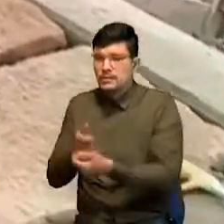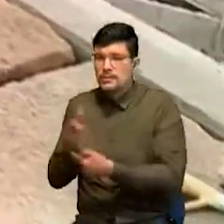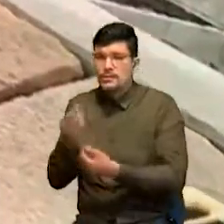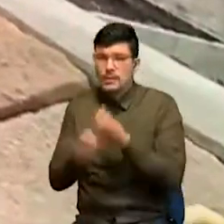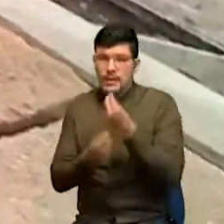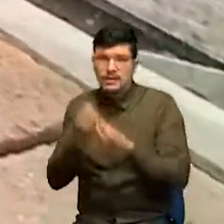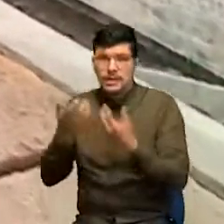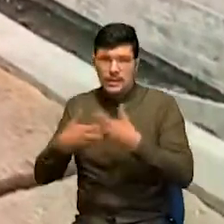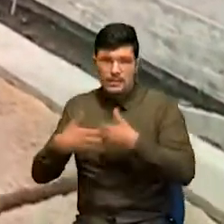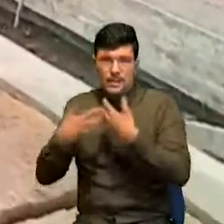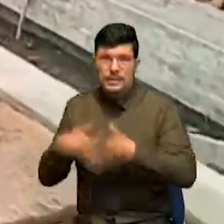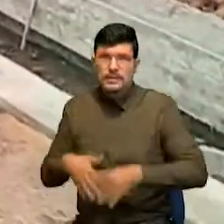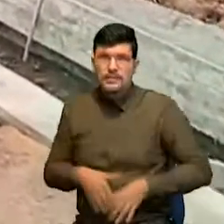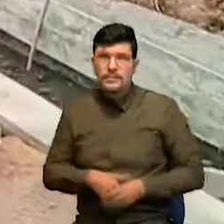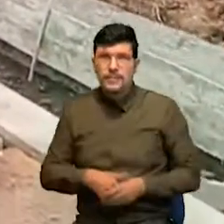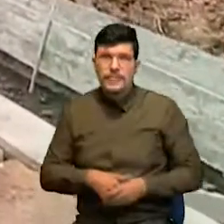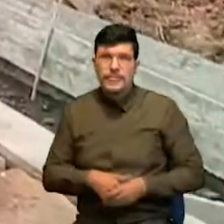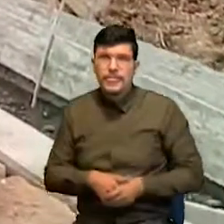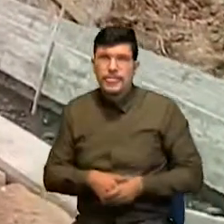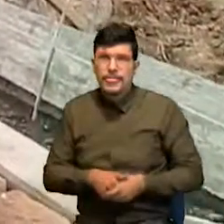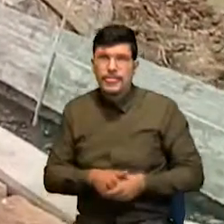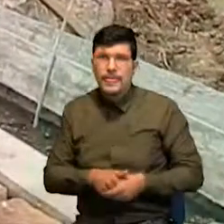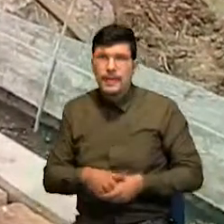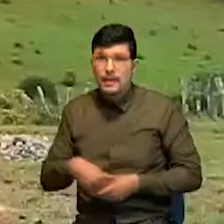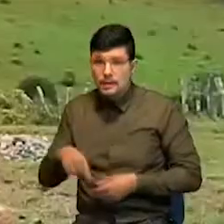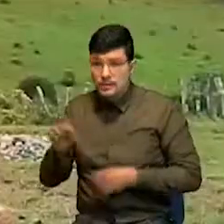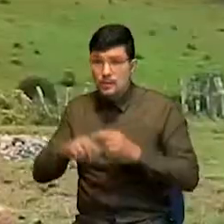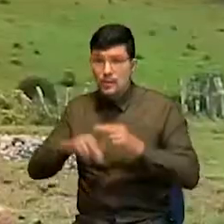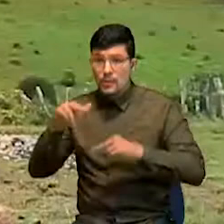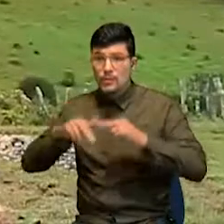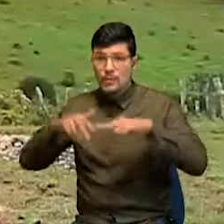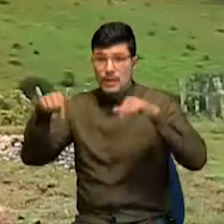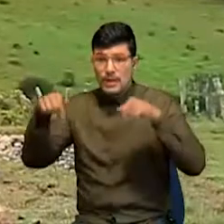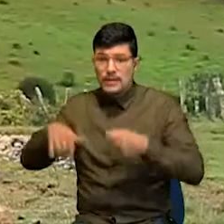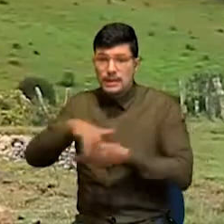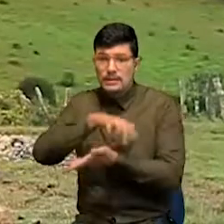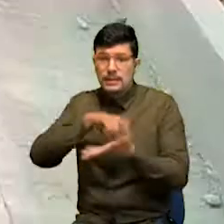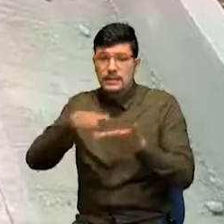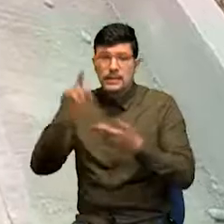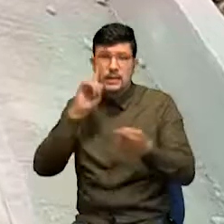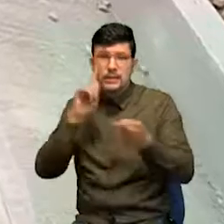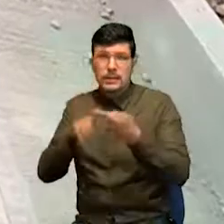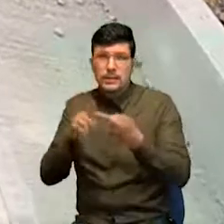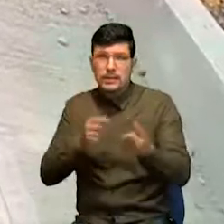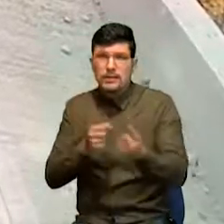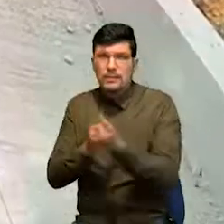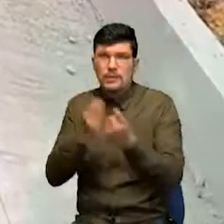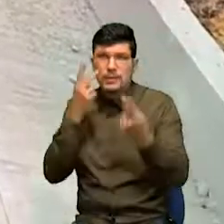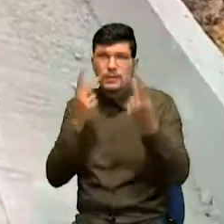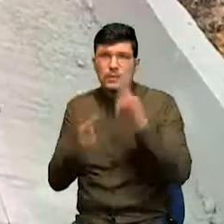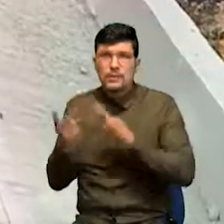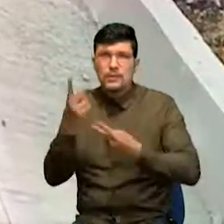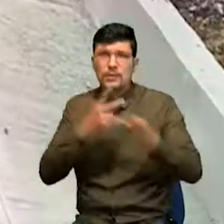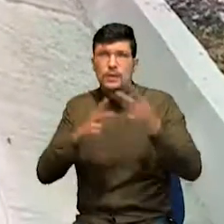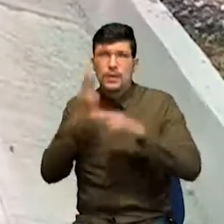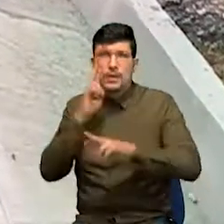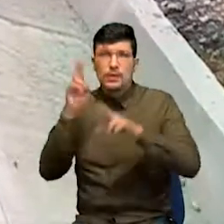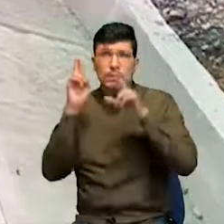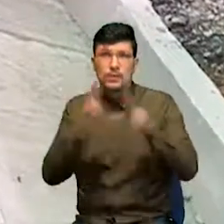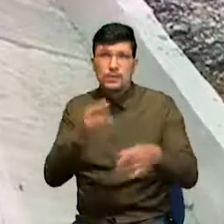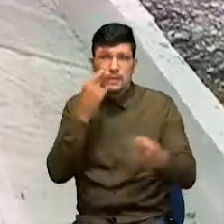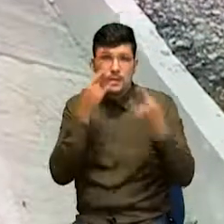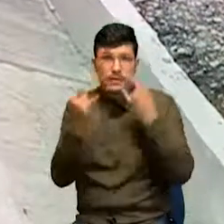contratista a la interventoría con estas obras santander sigue potencializando el turismo y destacando los atractivos de